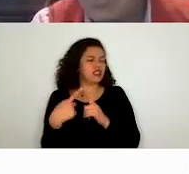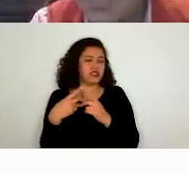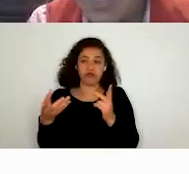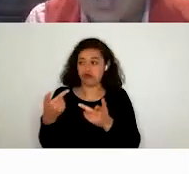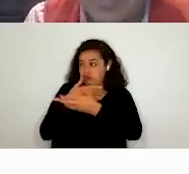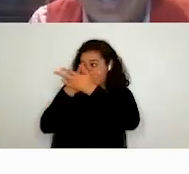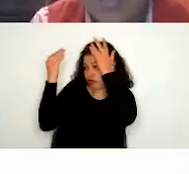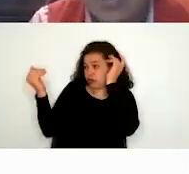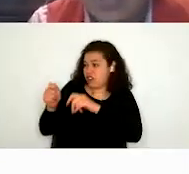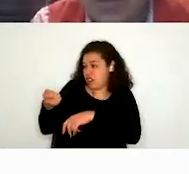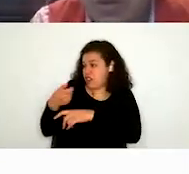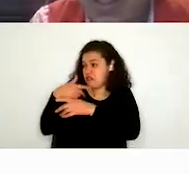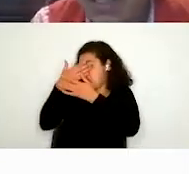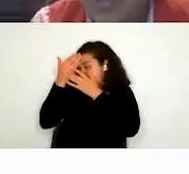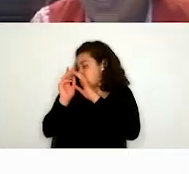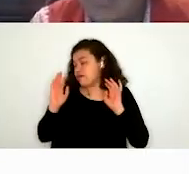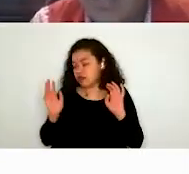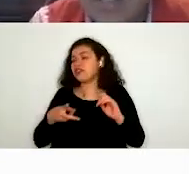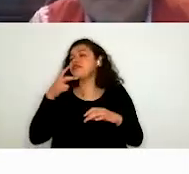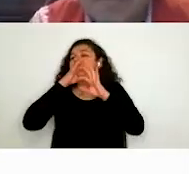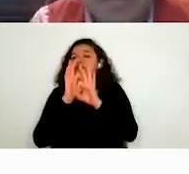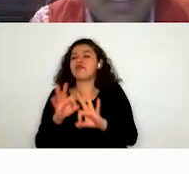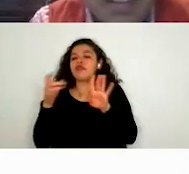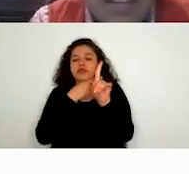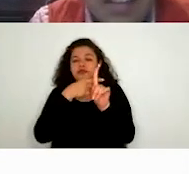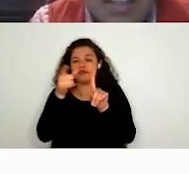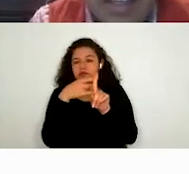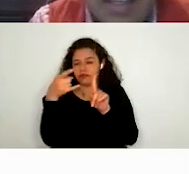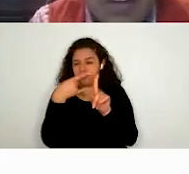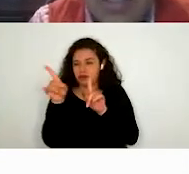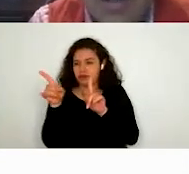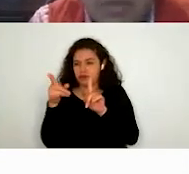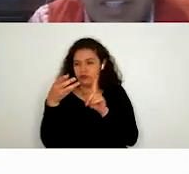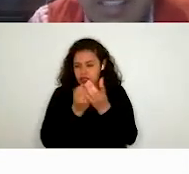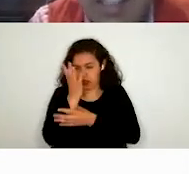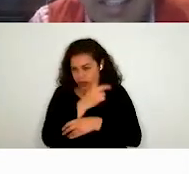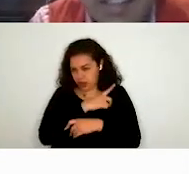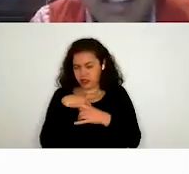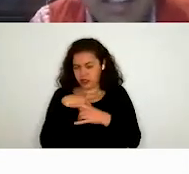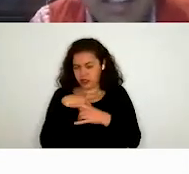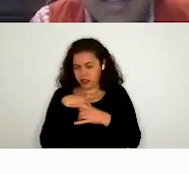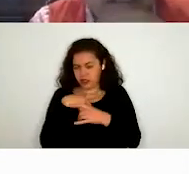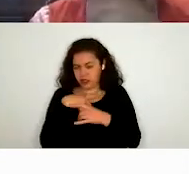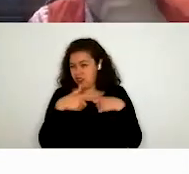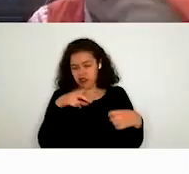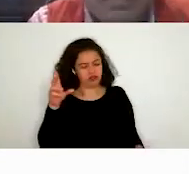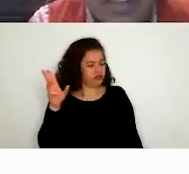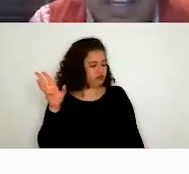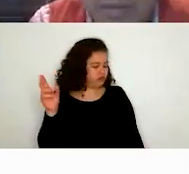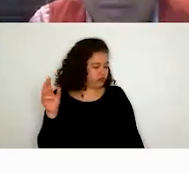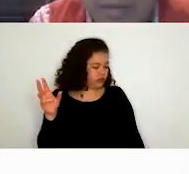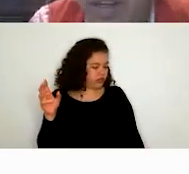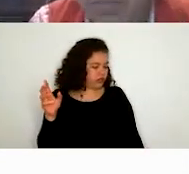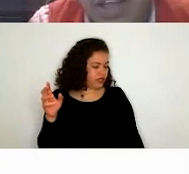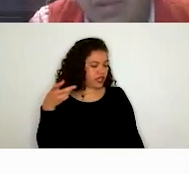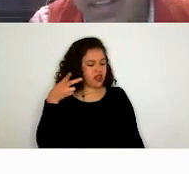dónde está la llave. Entonces es muy importante que nuestras salidas no estén obstruidas y sean de libre